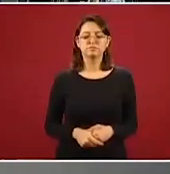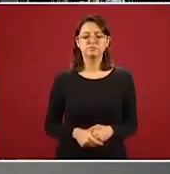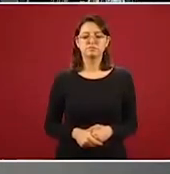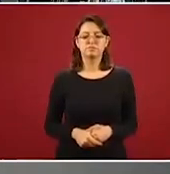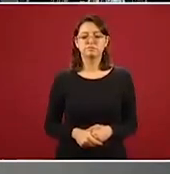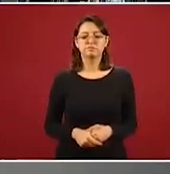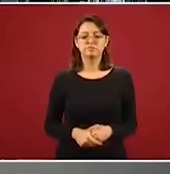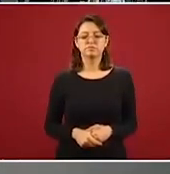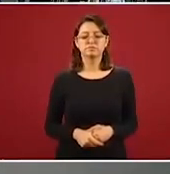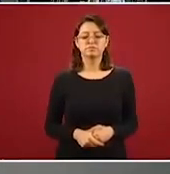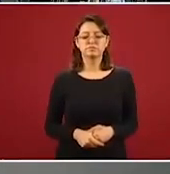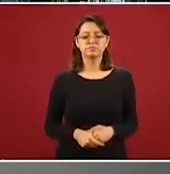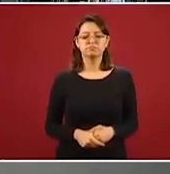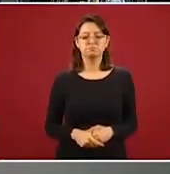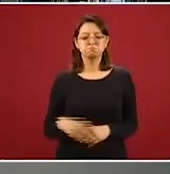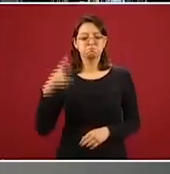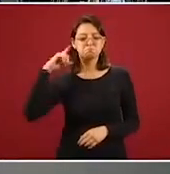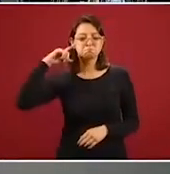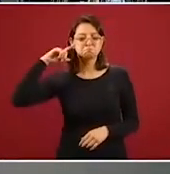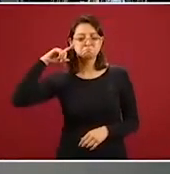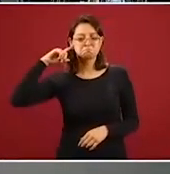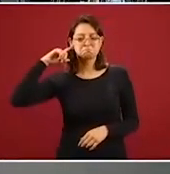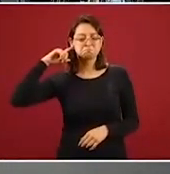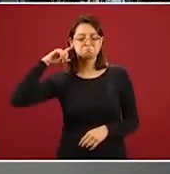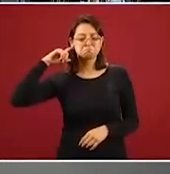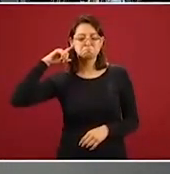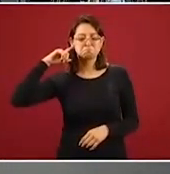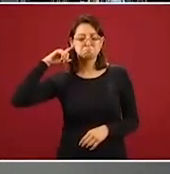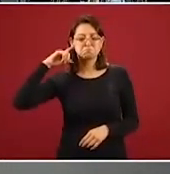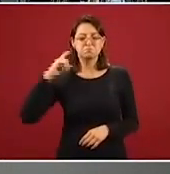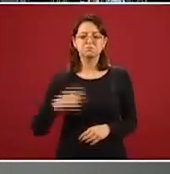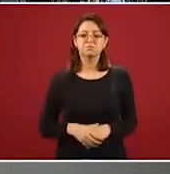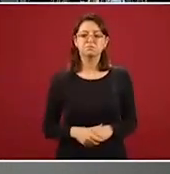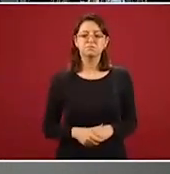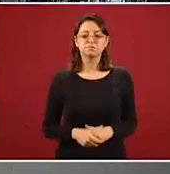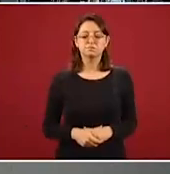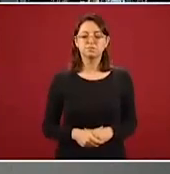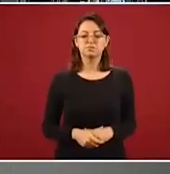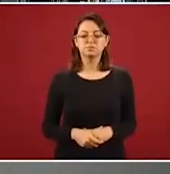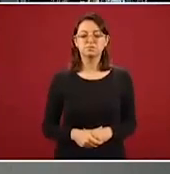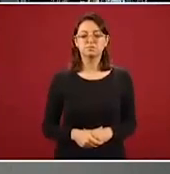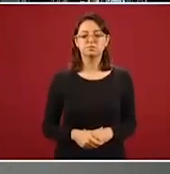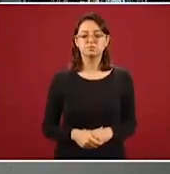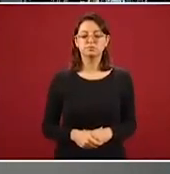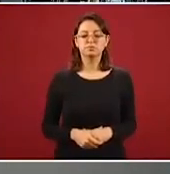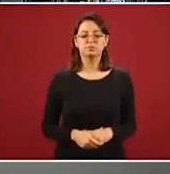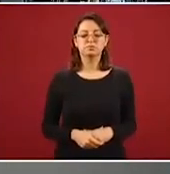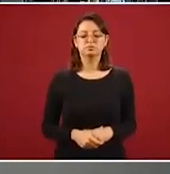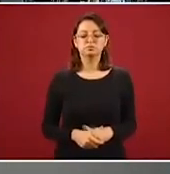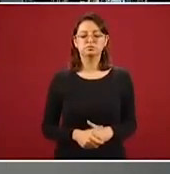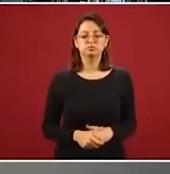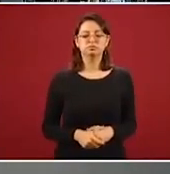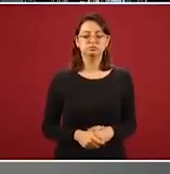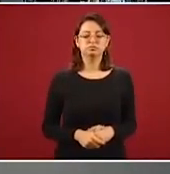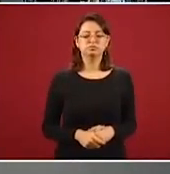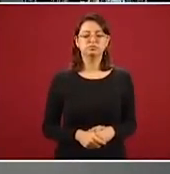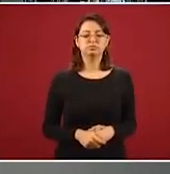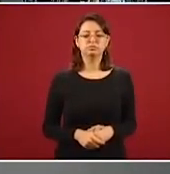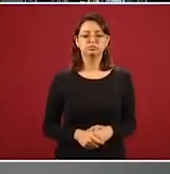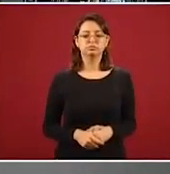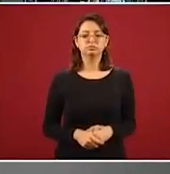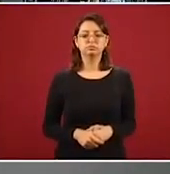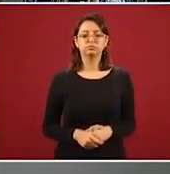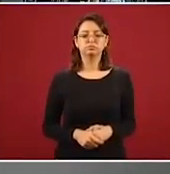Sí. Hay varias enfermeras tituladas que nos escriben en redes sociales y nos dicen que no les han llamado, que qué